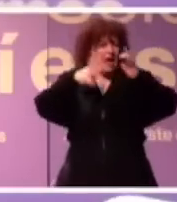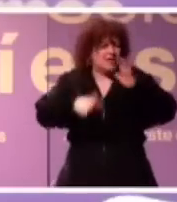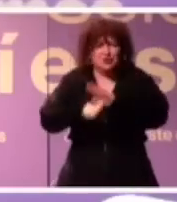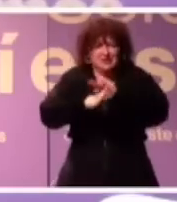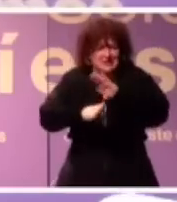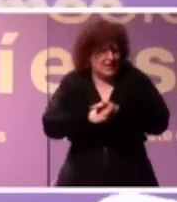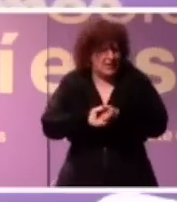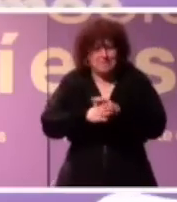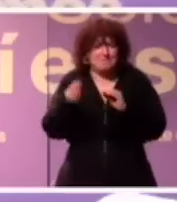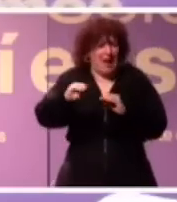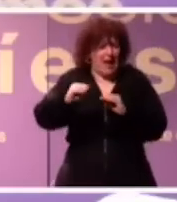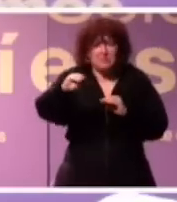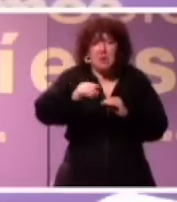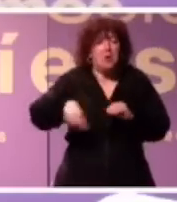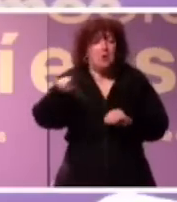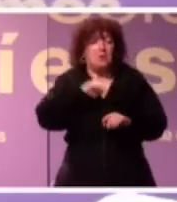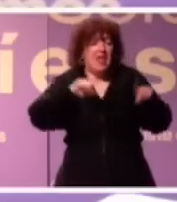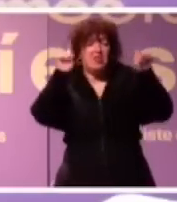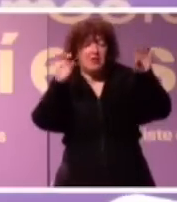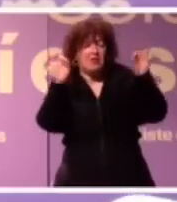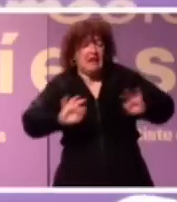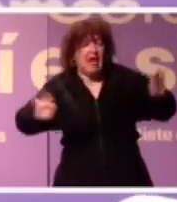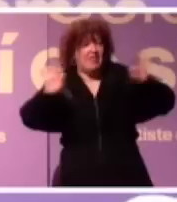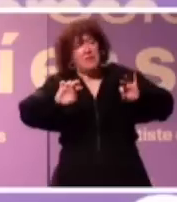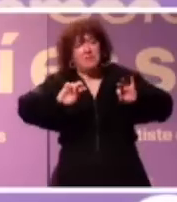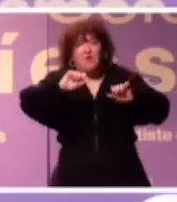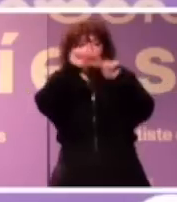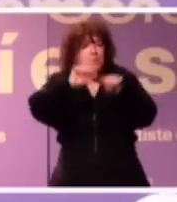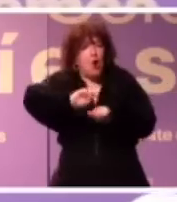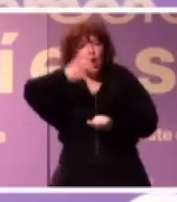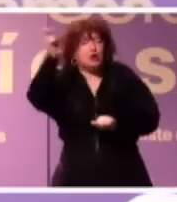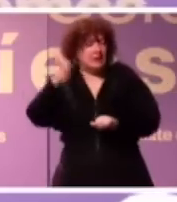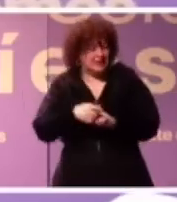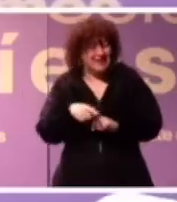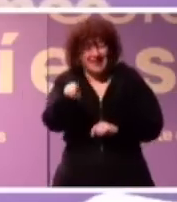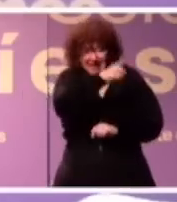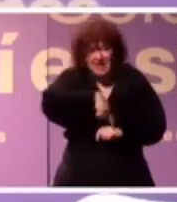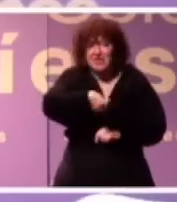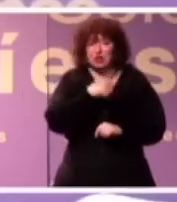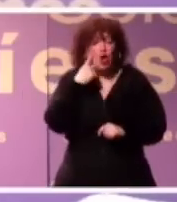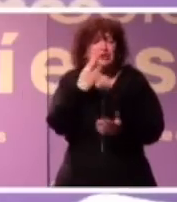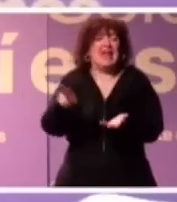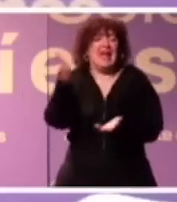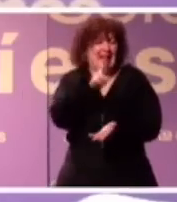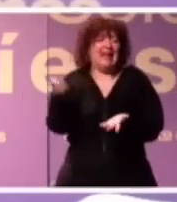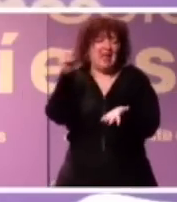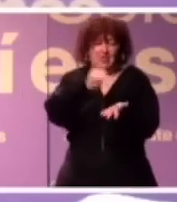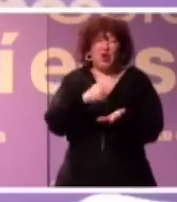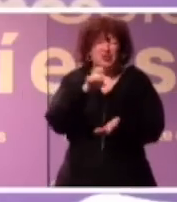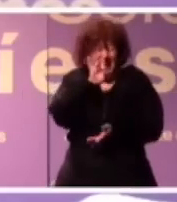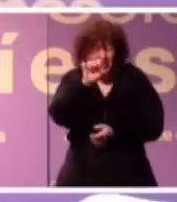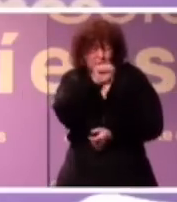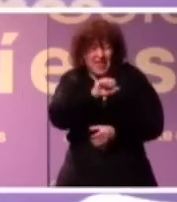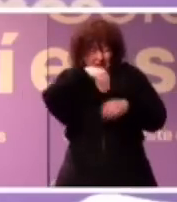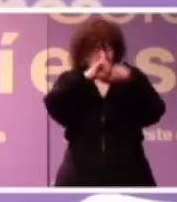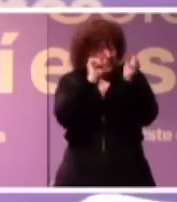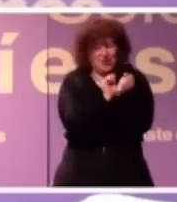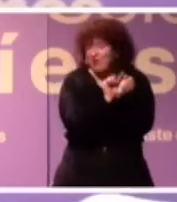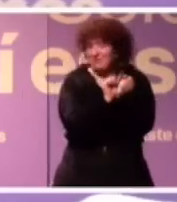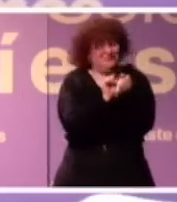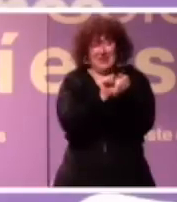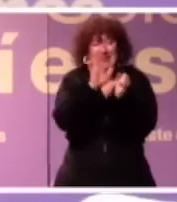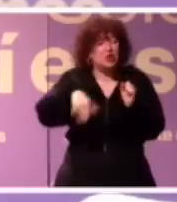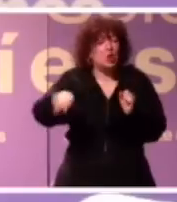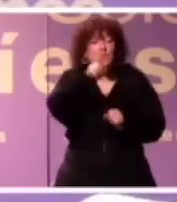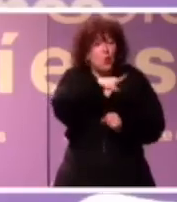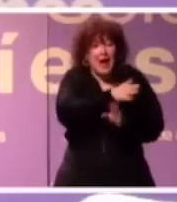sexuales o nadie les ha educado en lo contrario y son los que realmente reinciden no los que han pasado 14 años en prisión sino